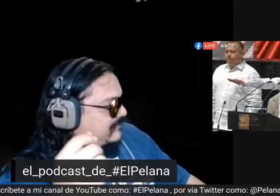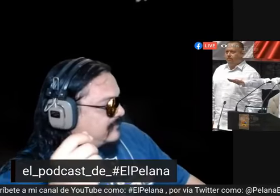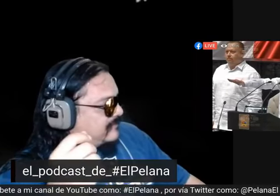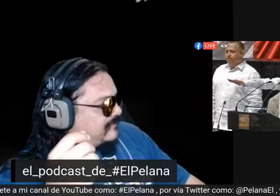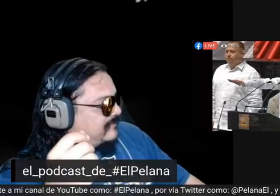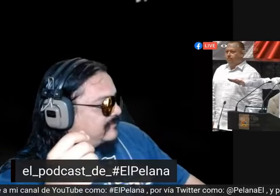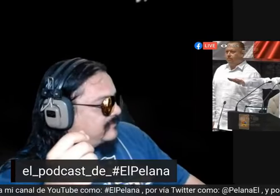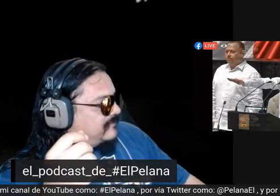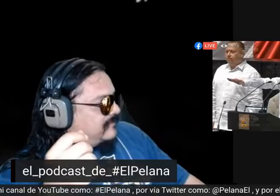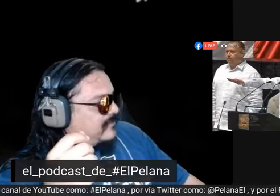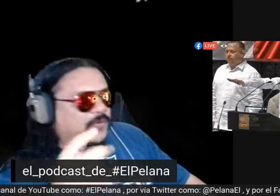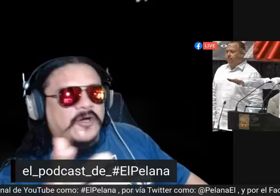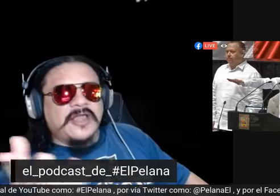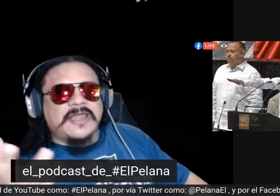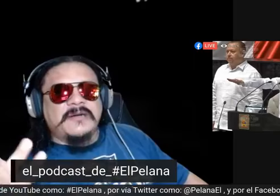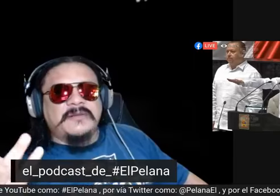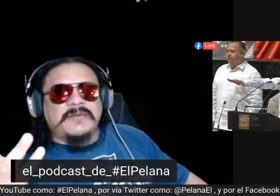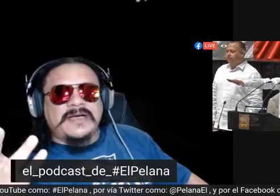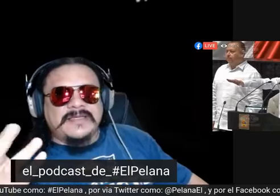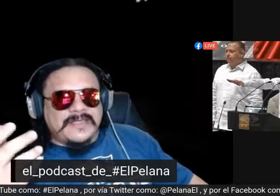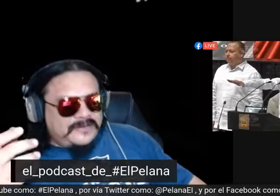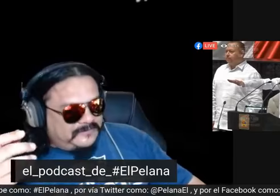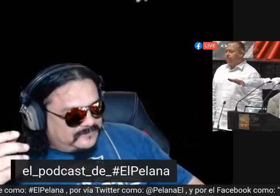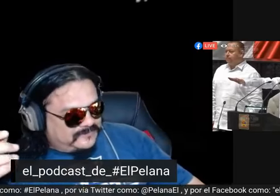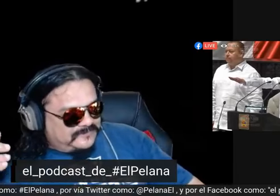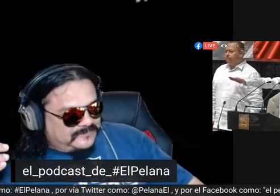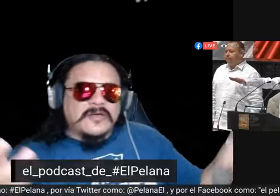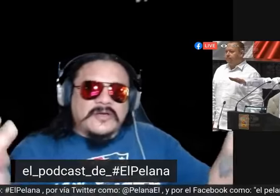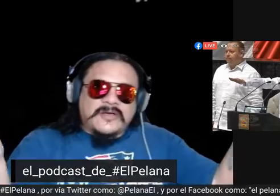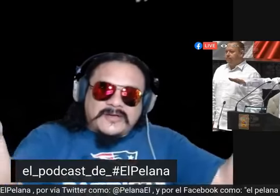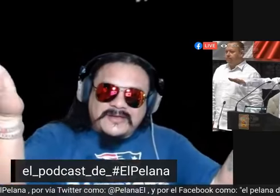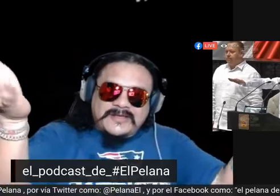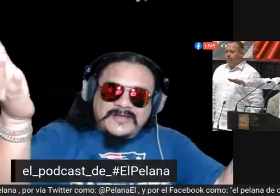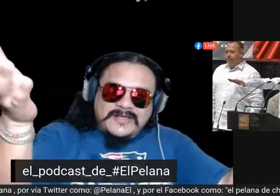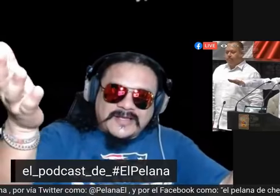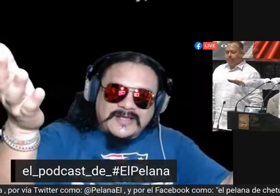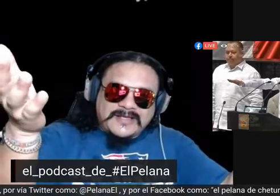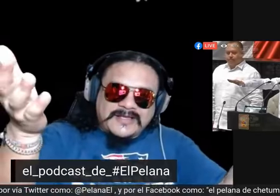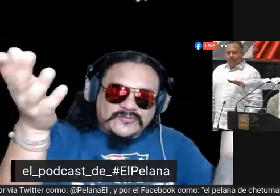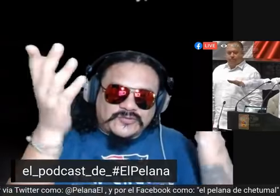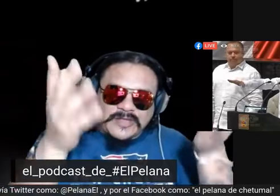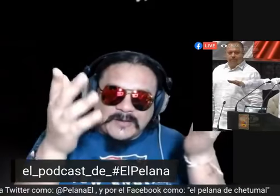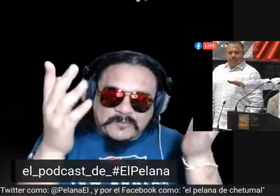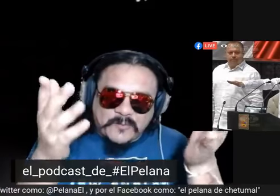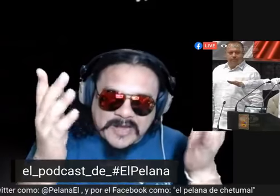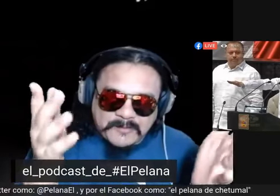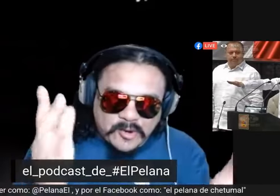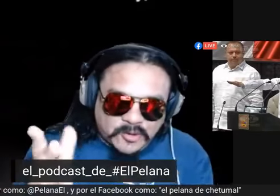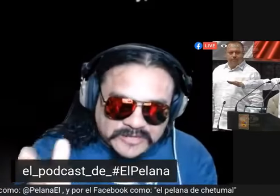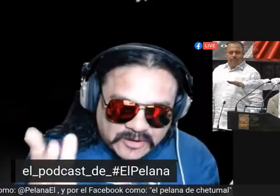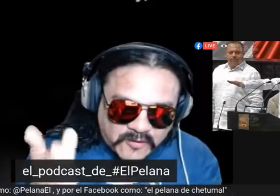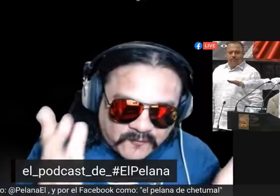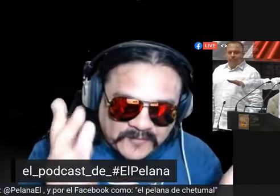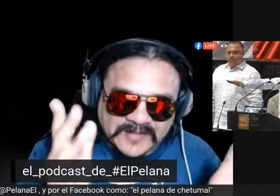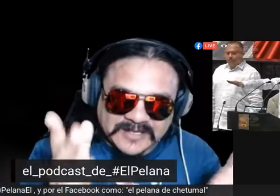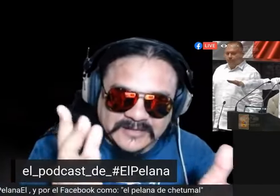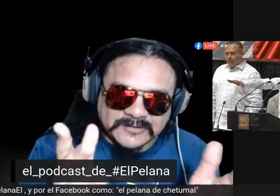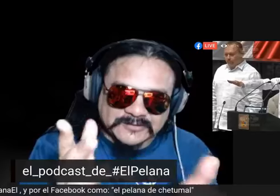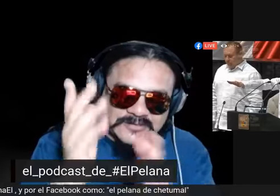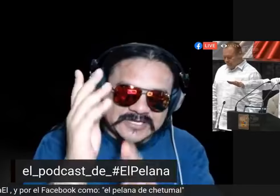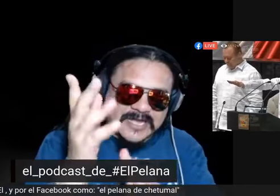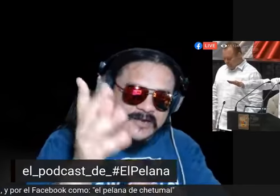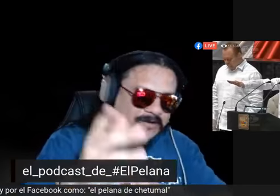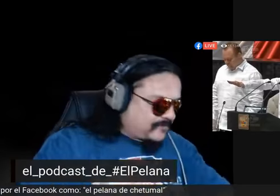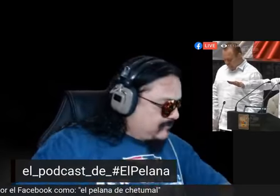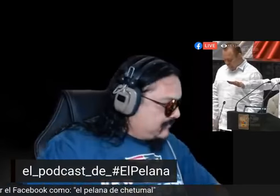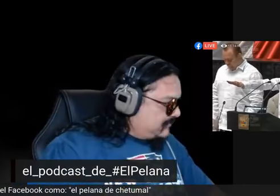del estado. Hola, mamada. Me ha conferido, mirando en todo por el bien y el pueblo te ha conferido, escucha.